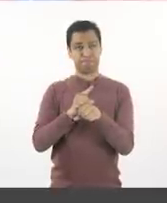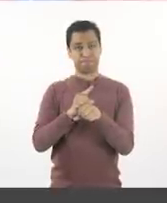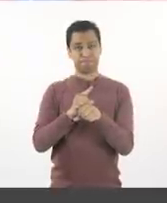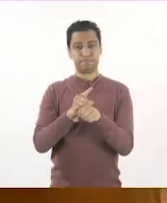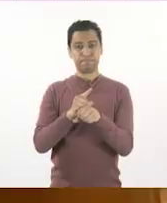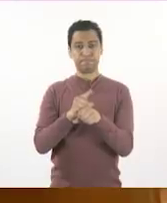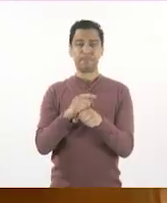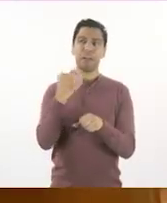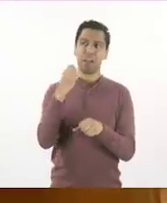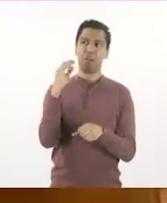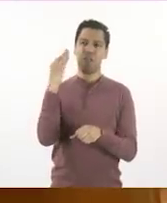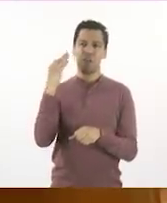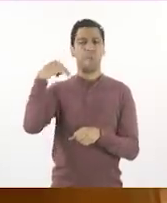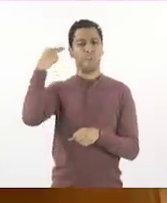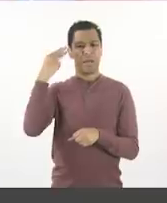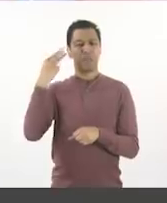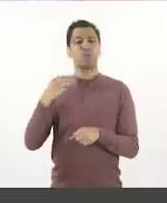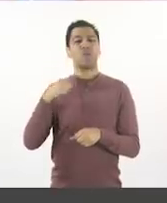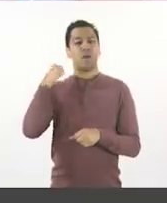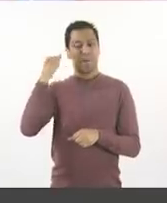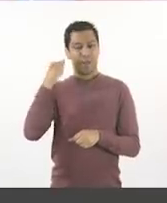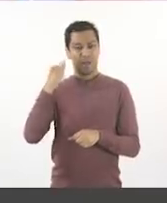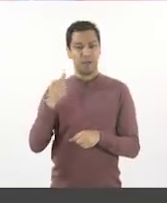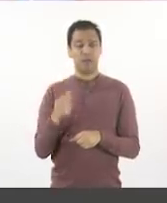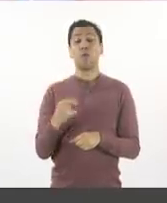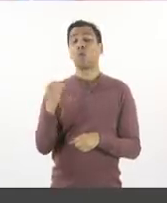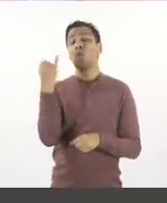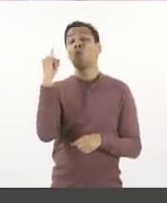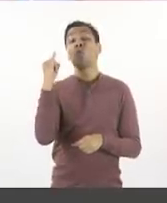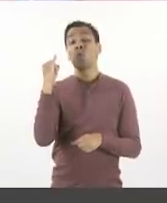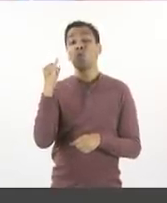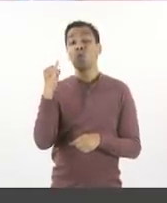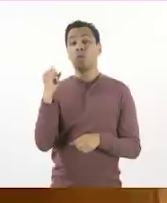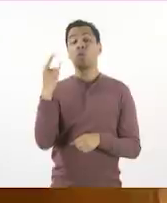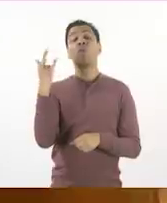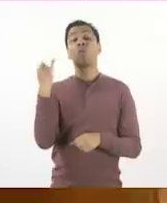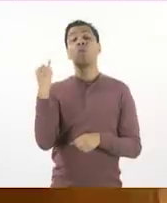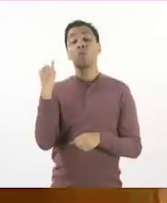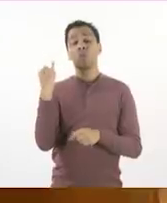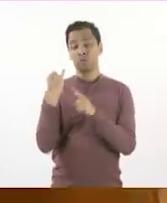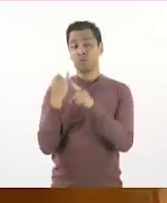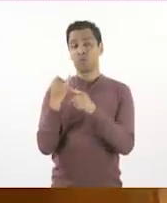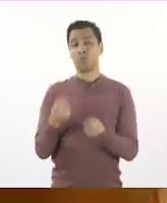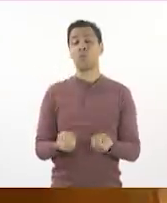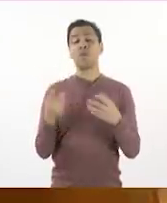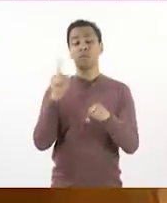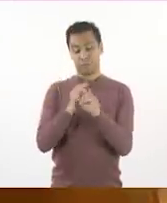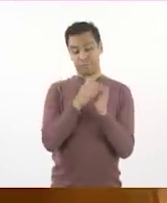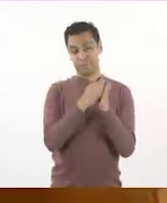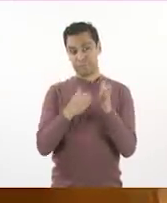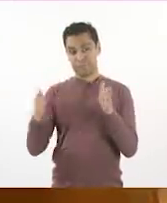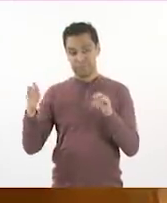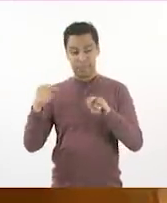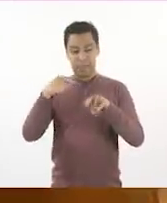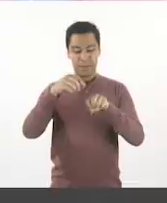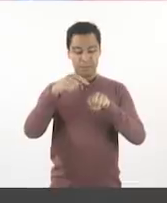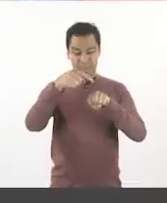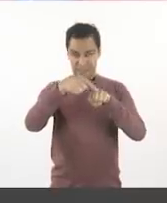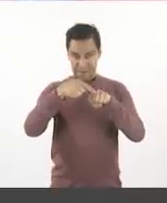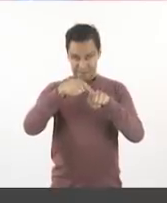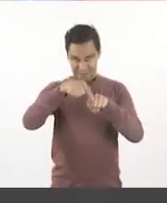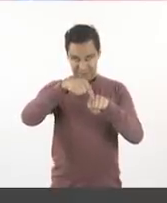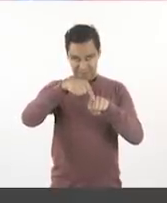Enero, febrero, marzo, abril, mayo, junio. ¿Junio? Junio tiene 30 días. Está en el huequito de nuestra mano,